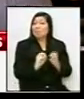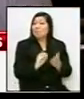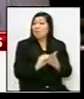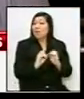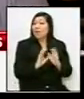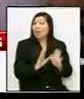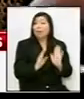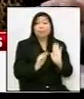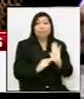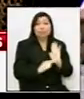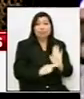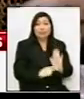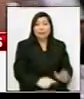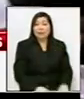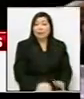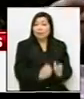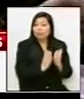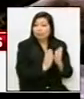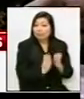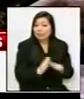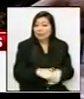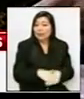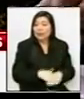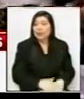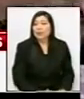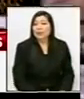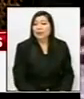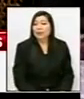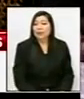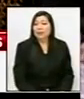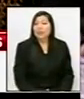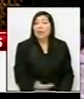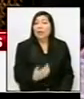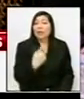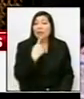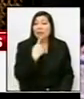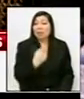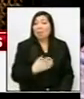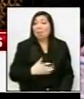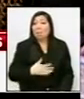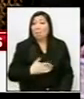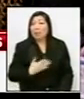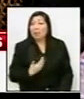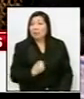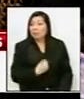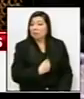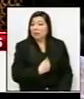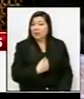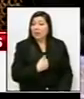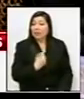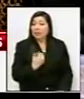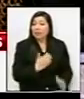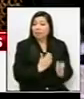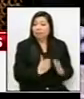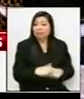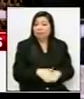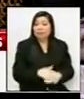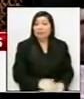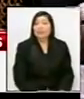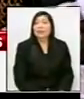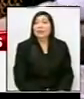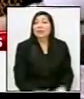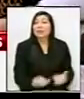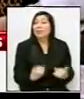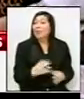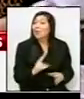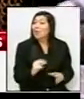como una presunción de delito de organización criminal donde los denunciados podían pertenecer a esta organización. Y así de esta